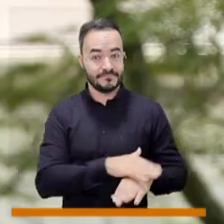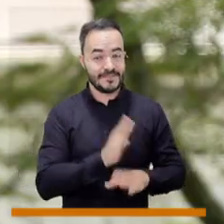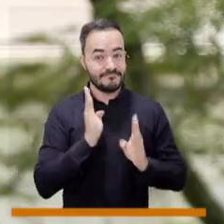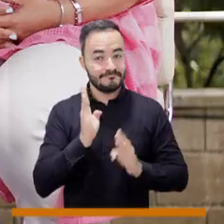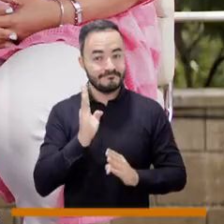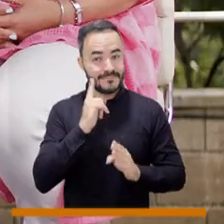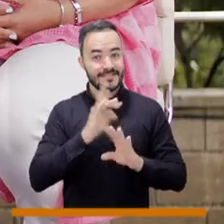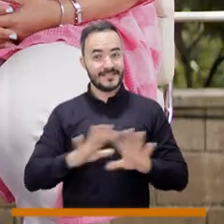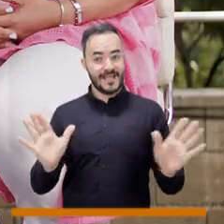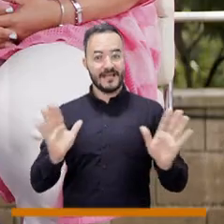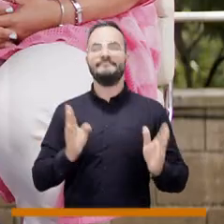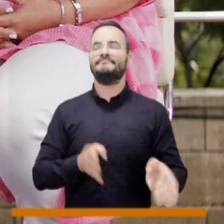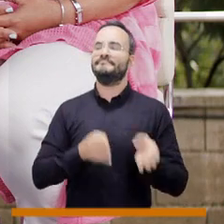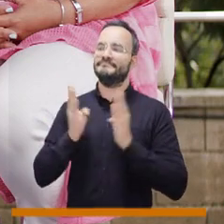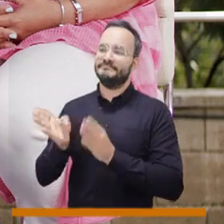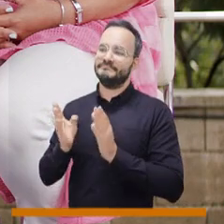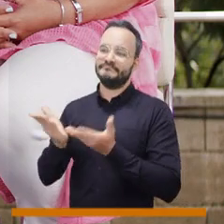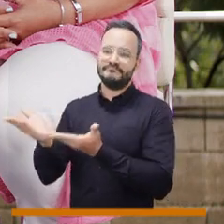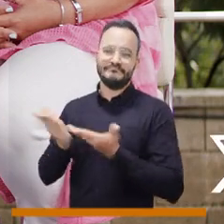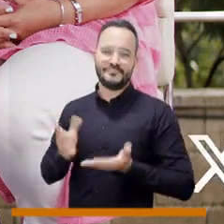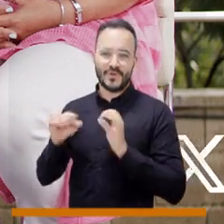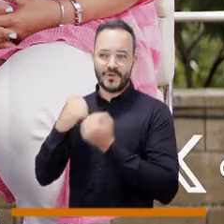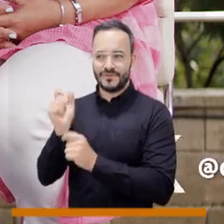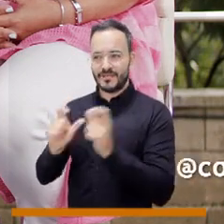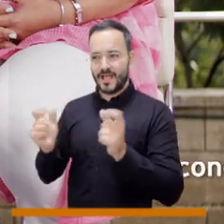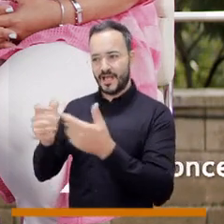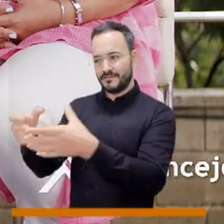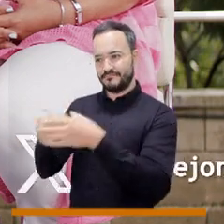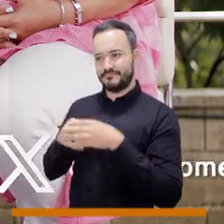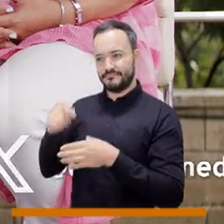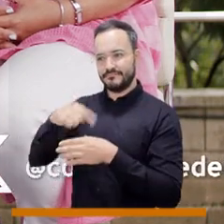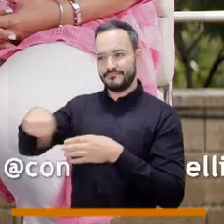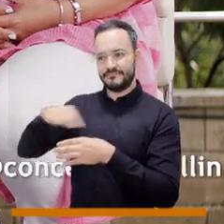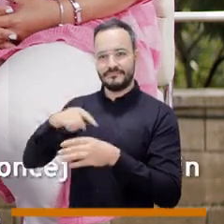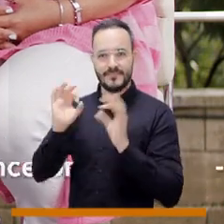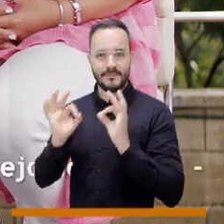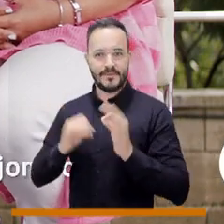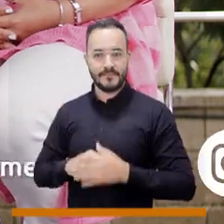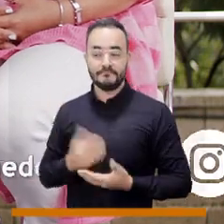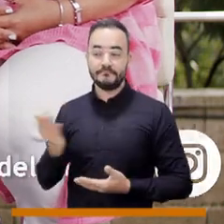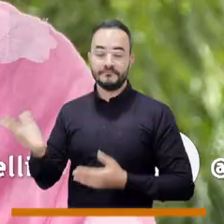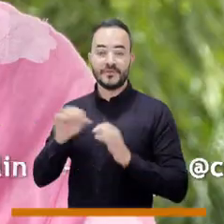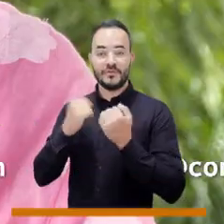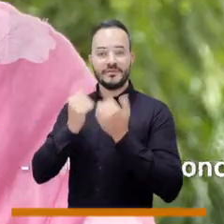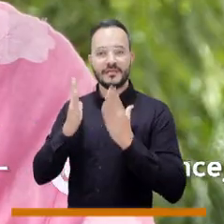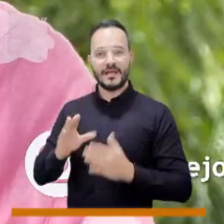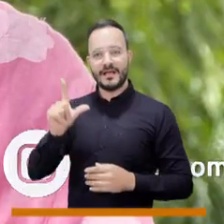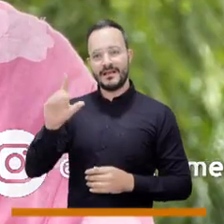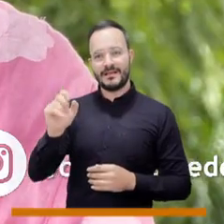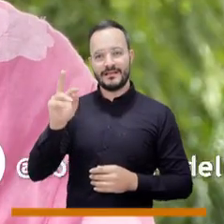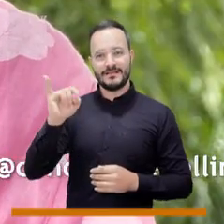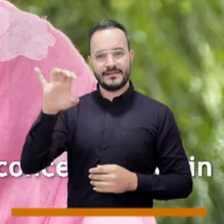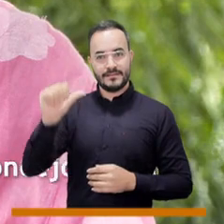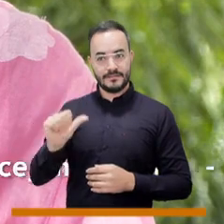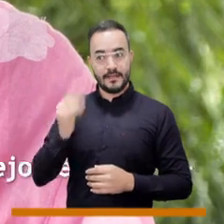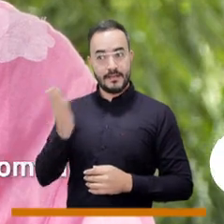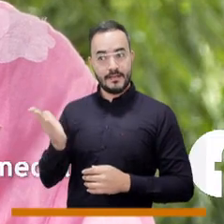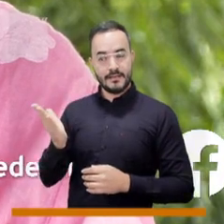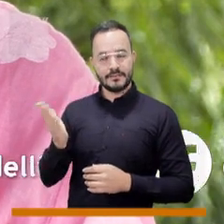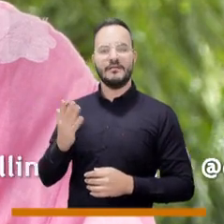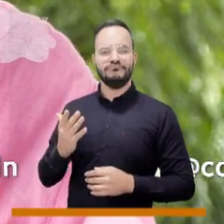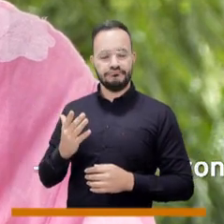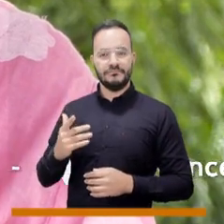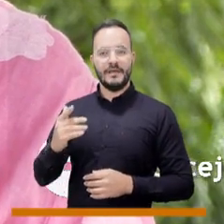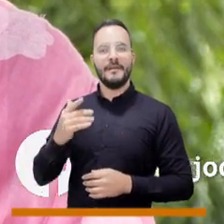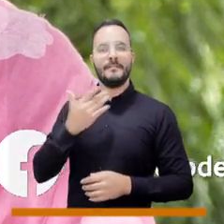nuestros concejales anfitriones de hoy. Concejal Leticia Orrego Pérez, vicepresidenta segunda del Consejo.